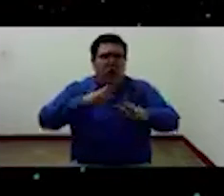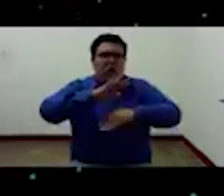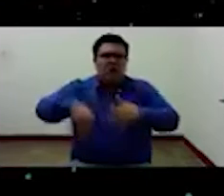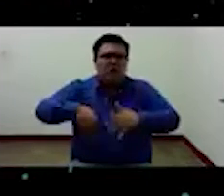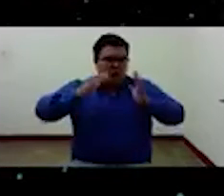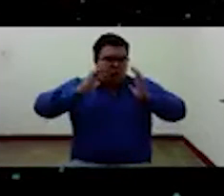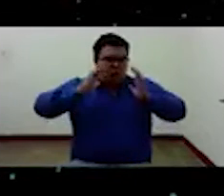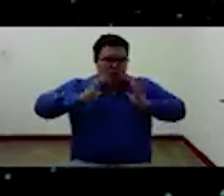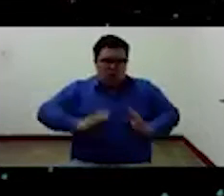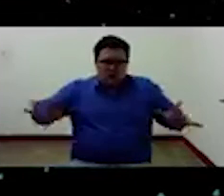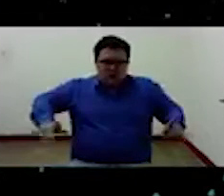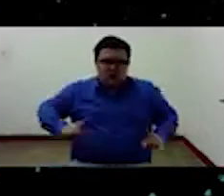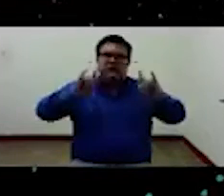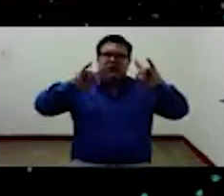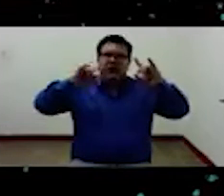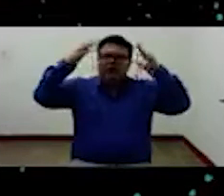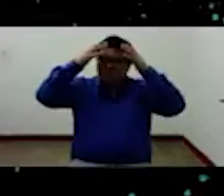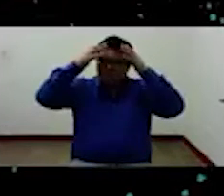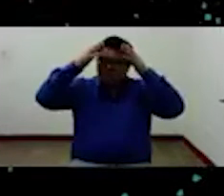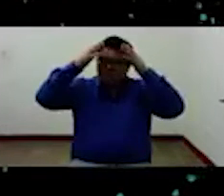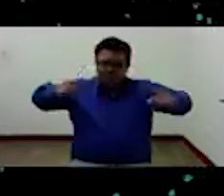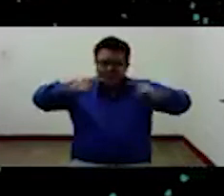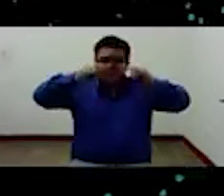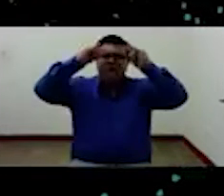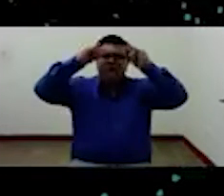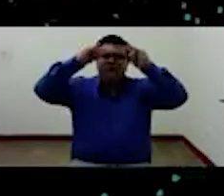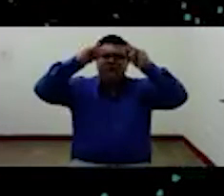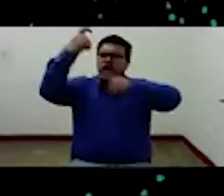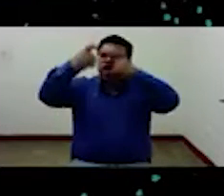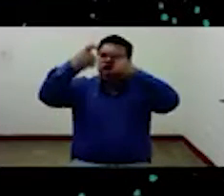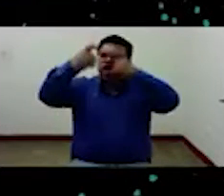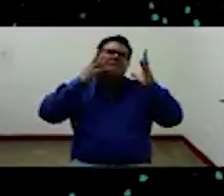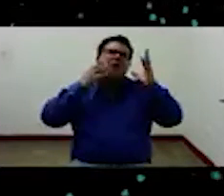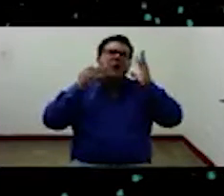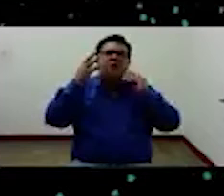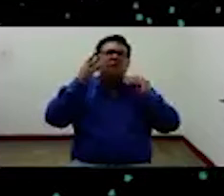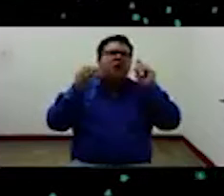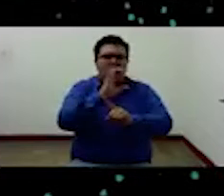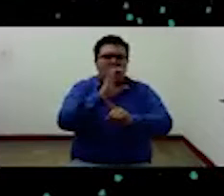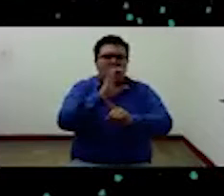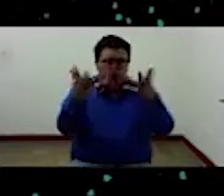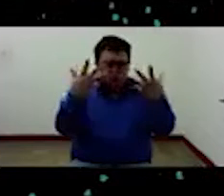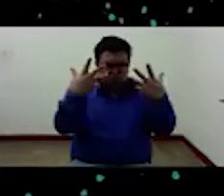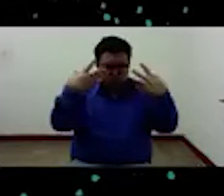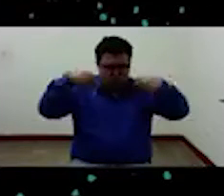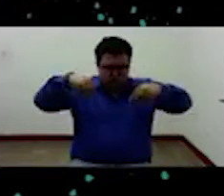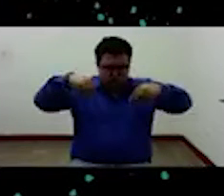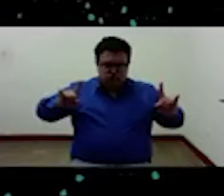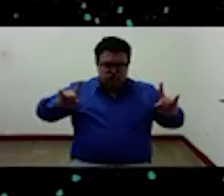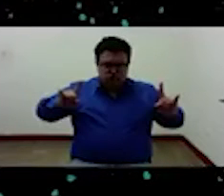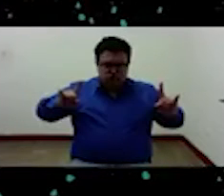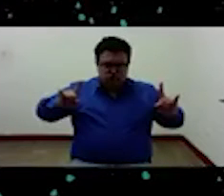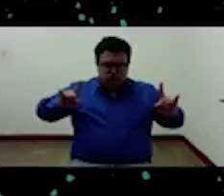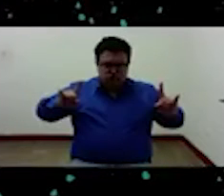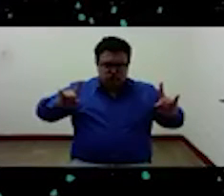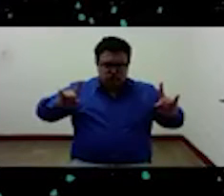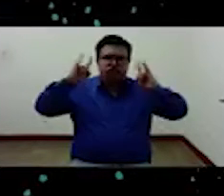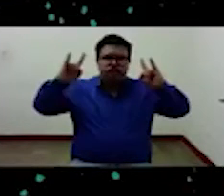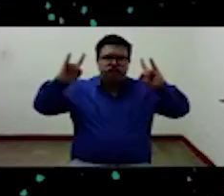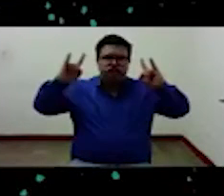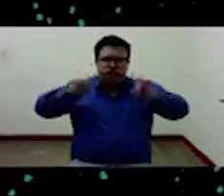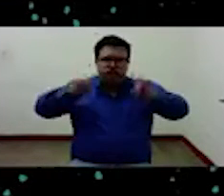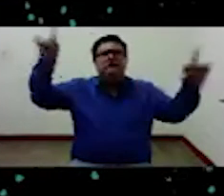escuchamos con toda la mente, escuchamos con toda nuestra experiencia cultural, escuchamos con la memoria, escuchamos con